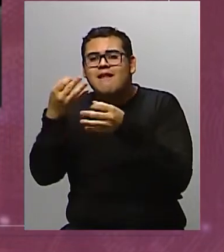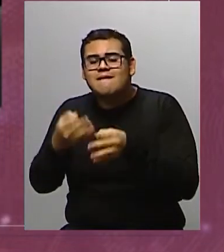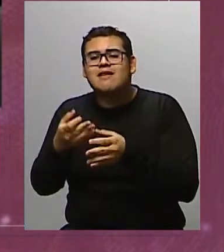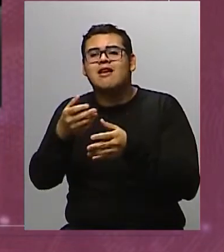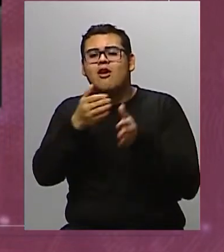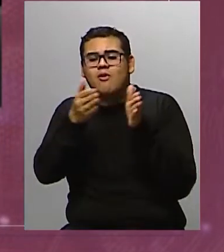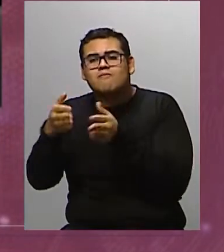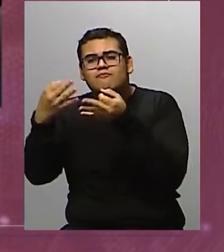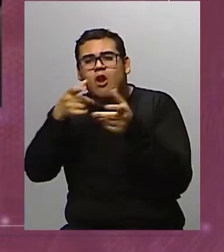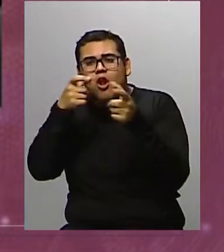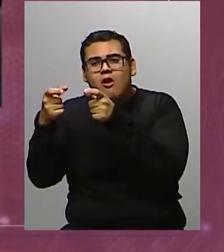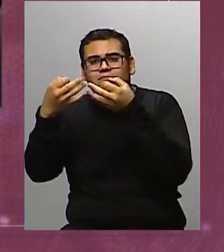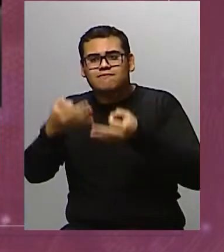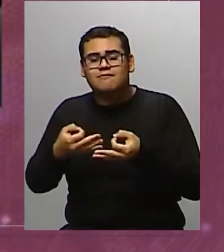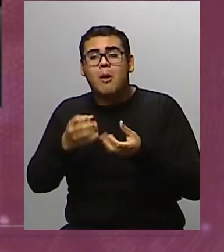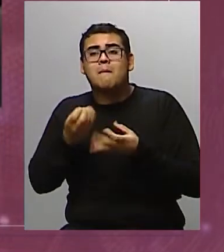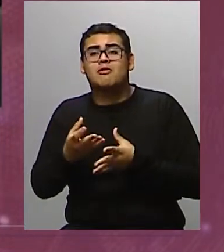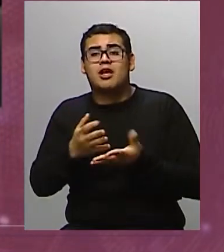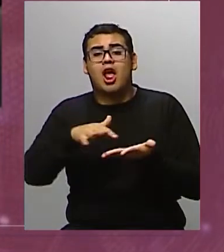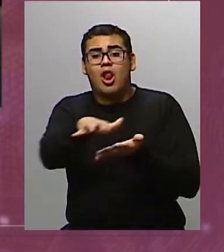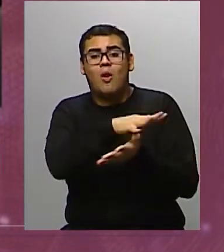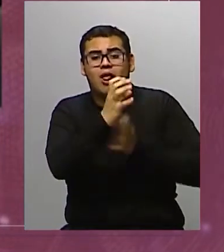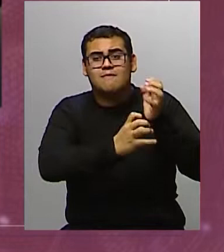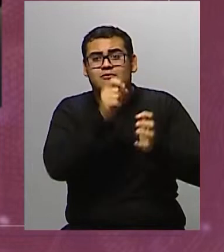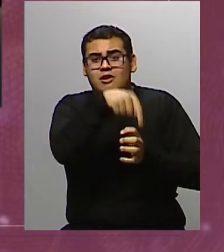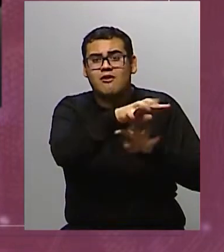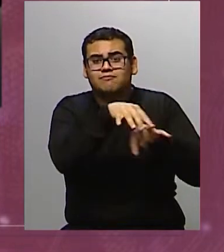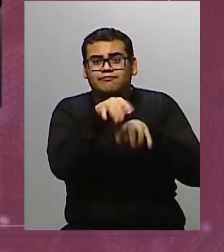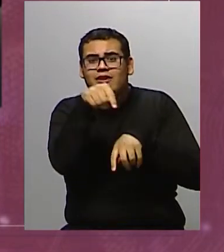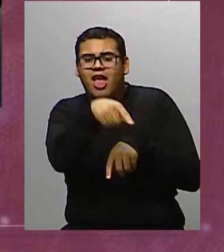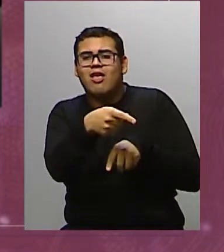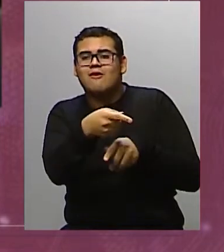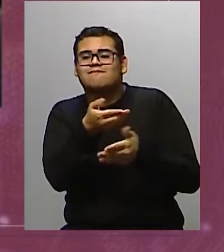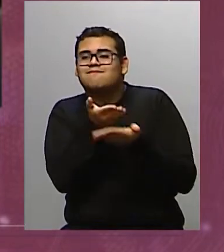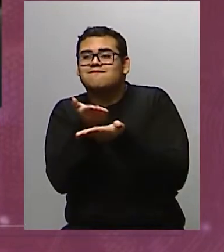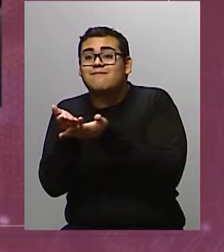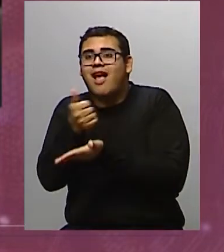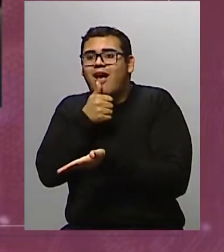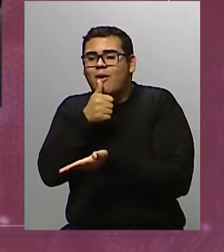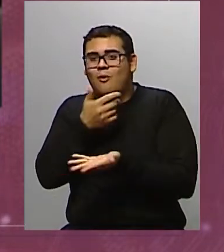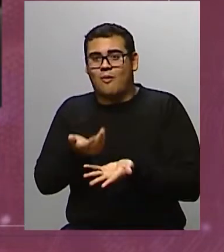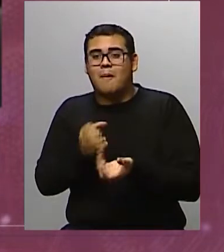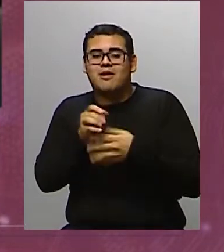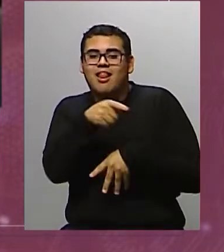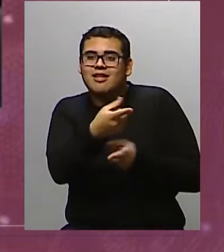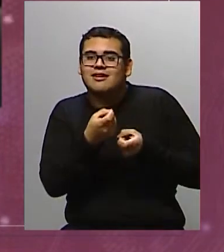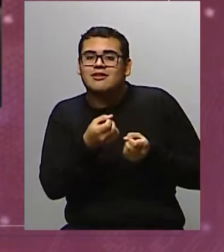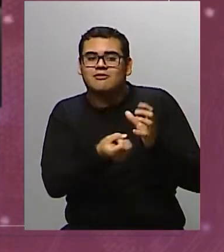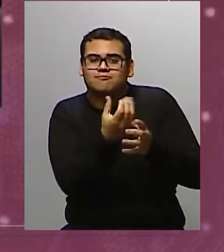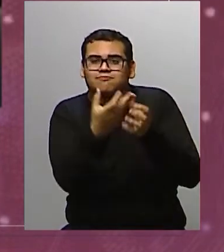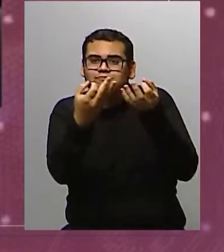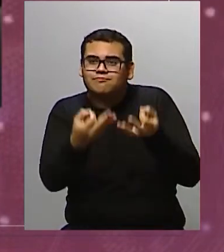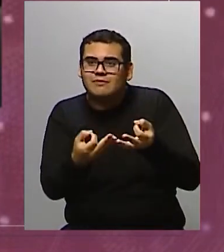sectores productivos reclaman el agua para poder subsistir, pero es real que también deben estar en las mejores